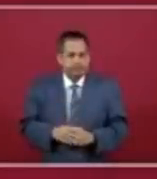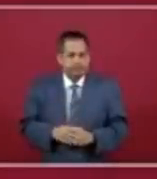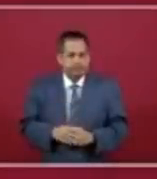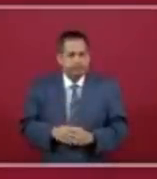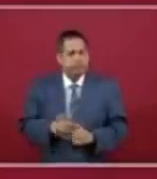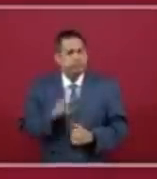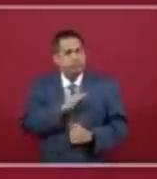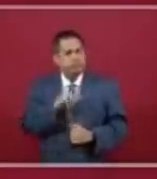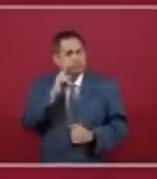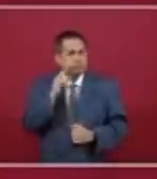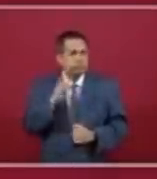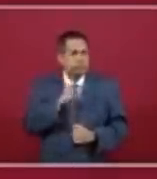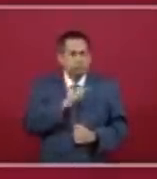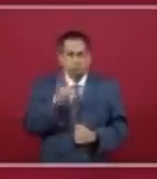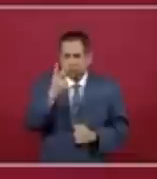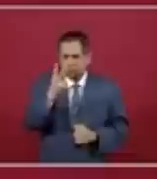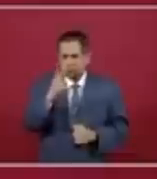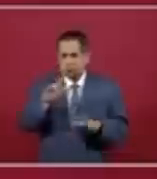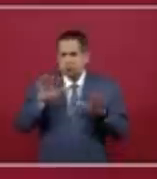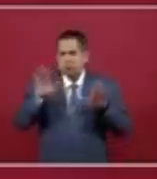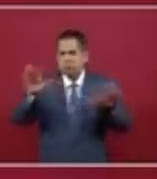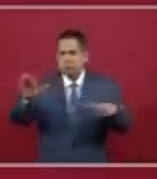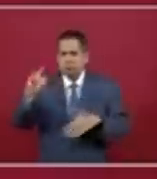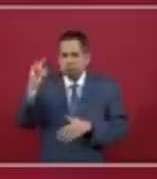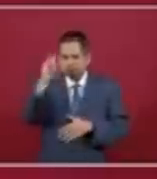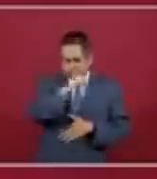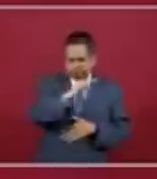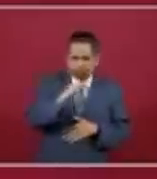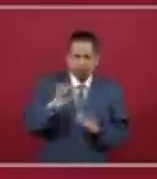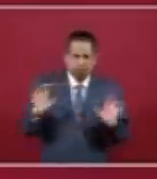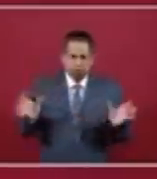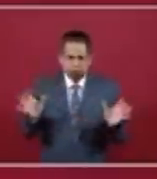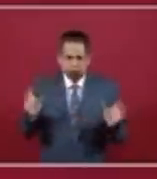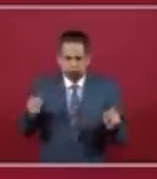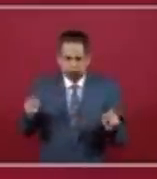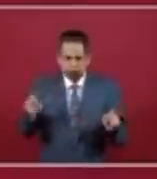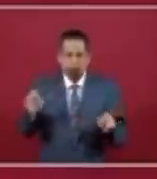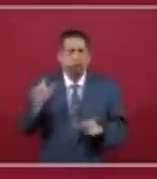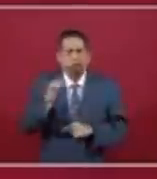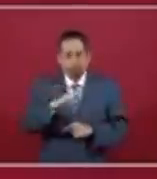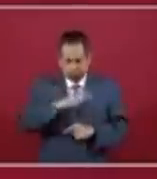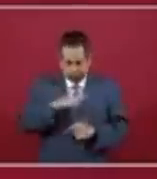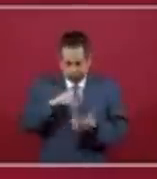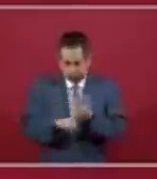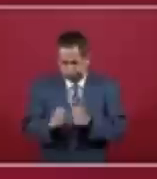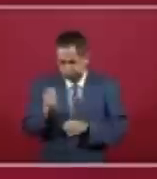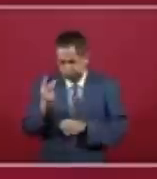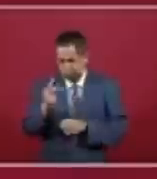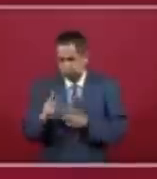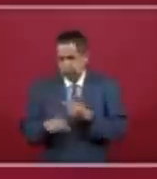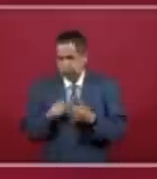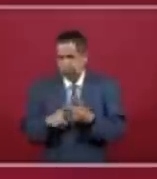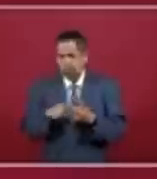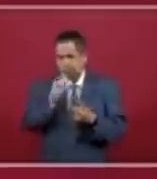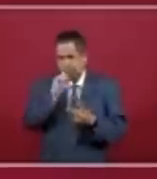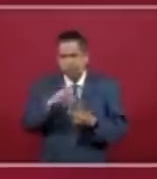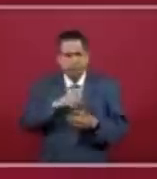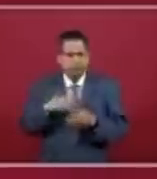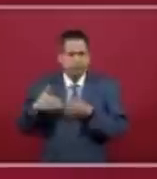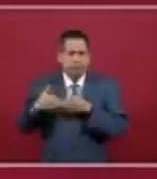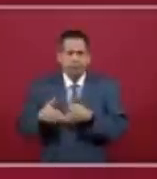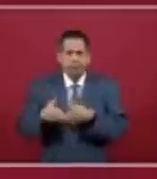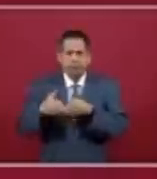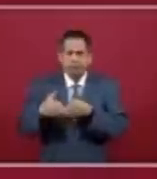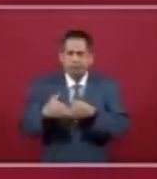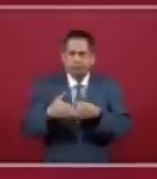cuando menos dos aviones con estas características que se requieren, y tienen también un barco.